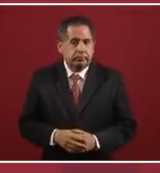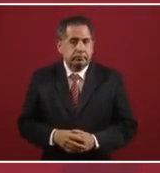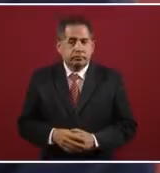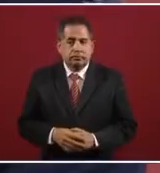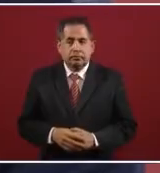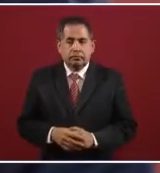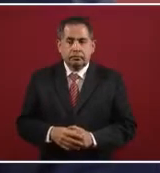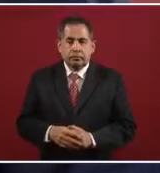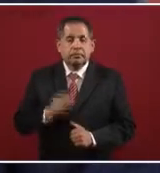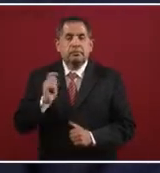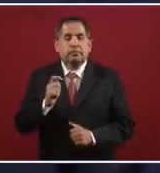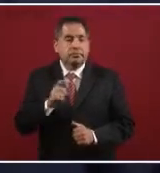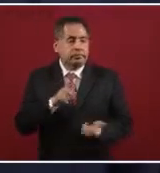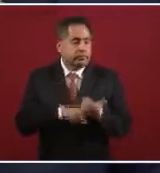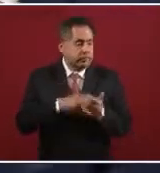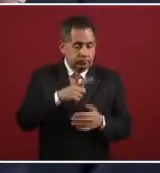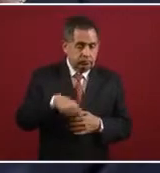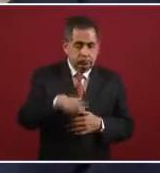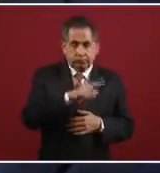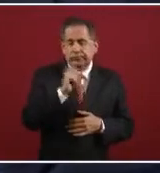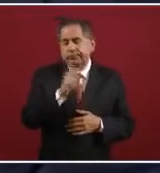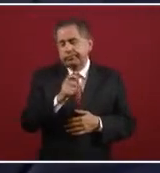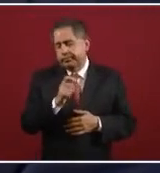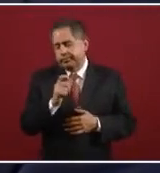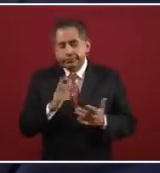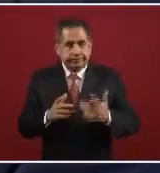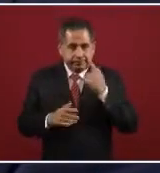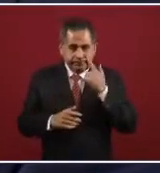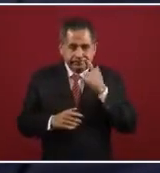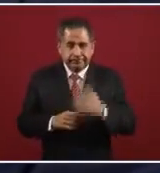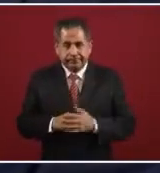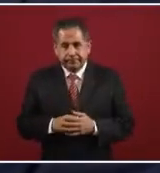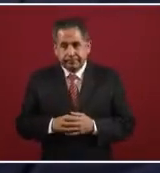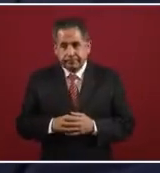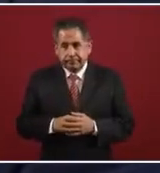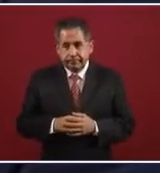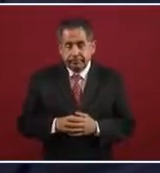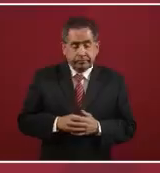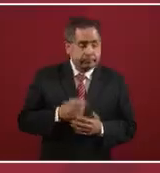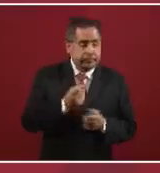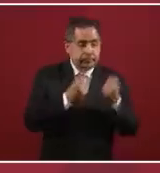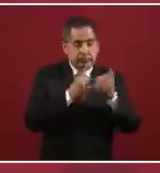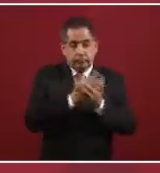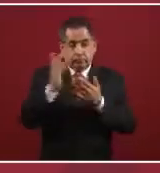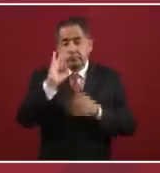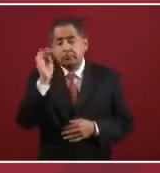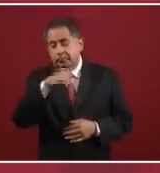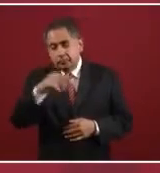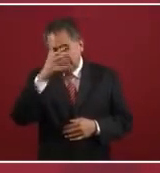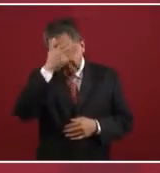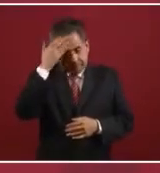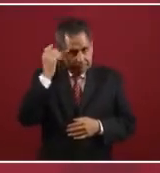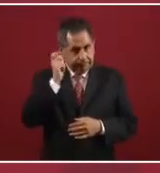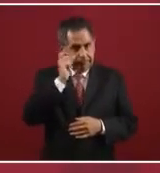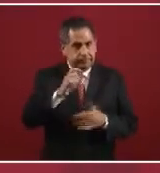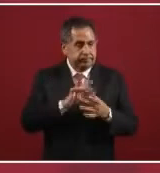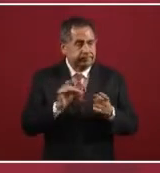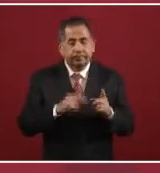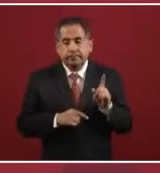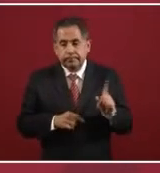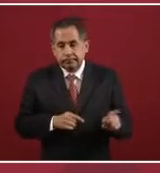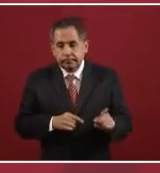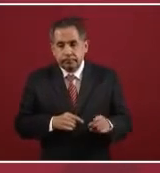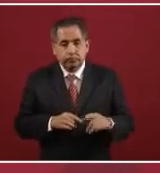Se llegó al extremo, a lo mejor eso no se sabe, de que